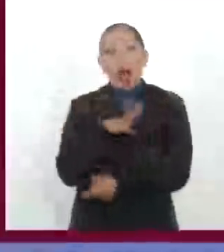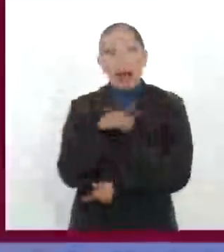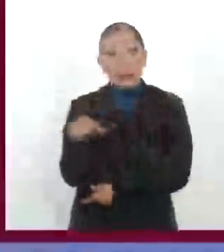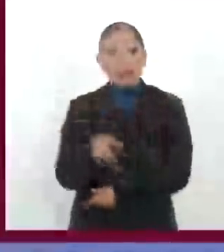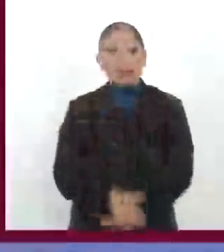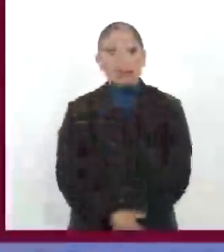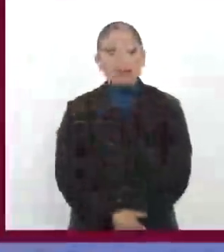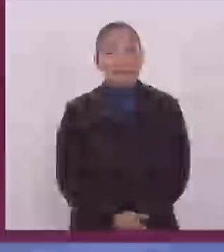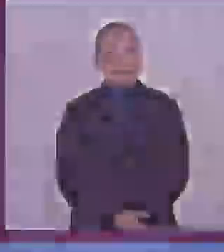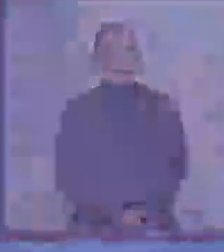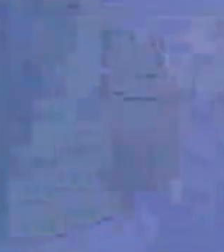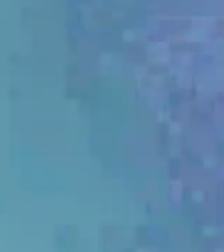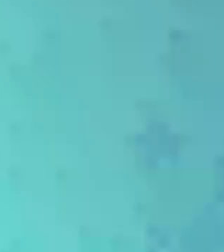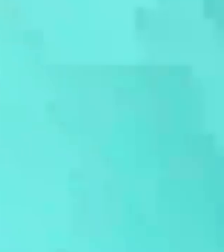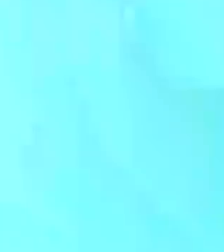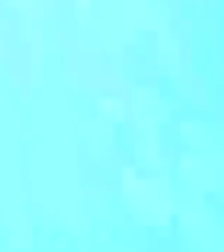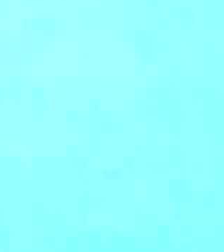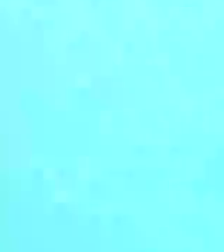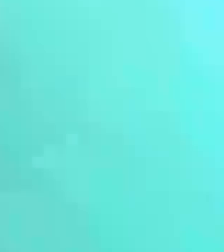las incumplan.